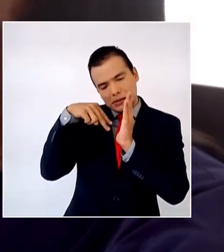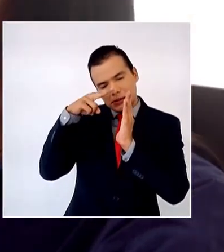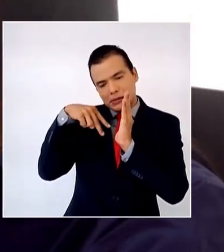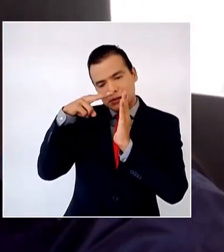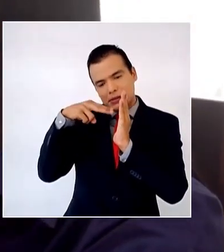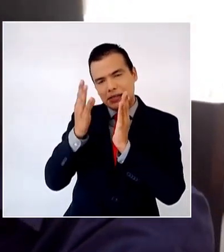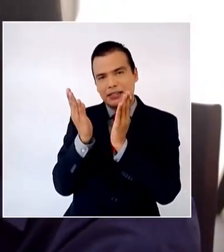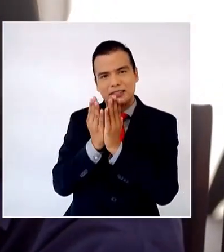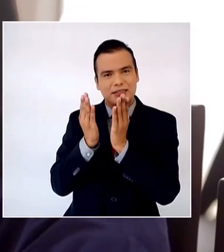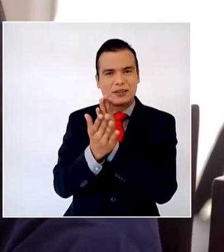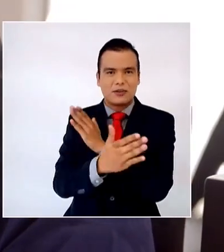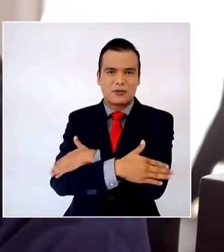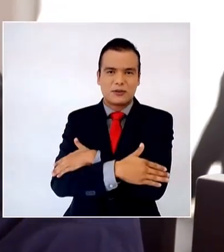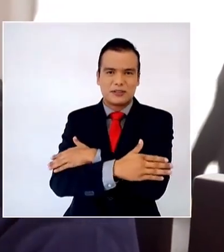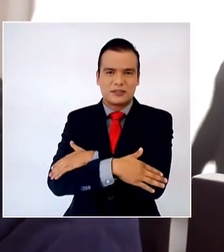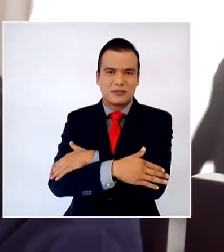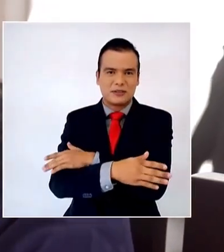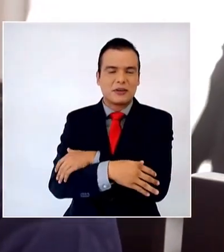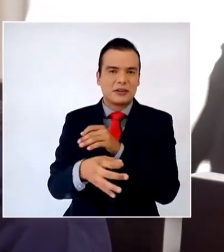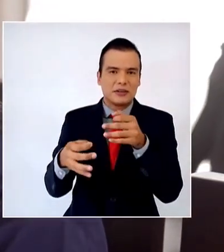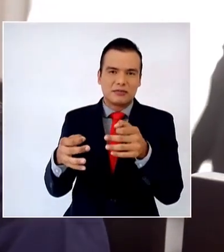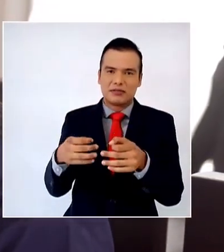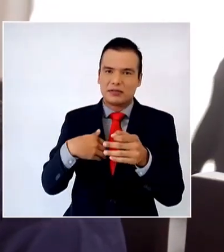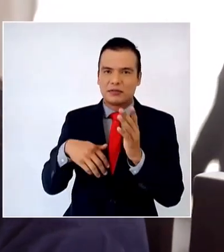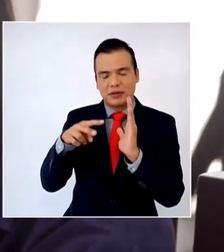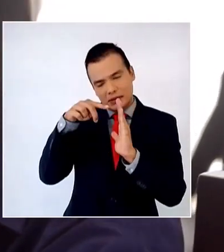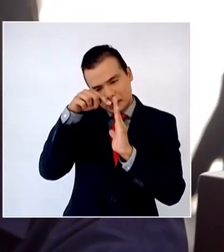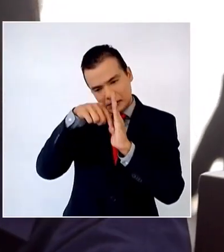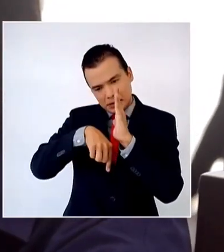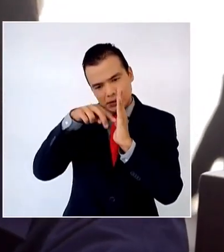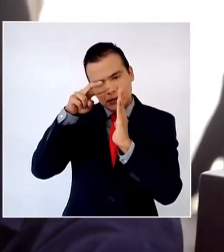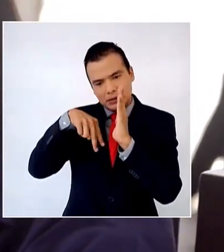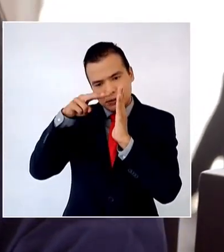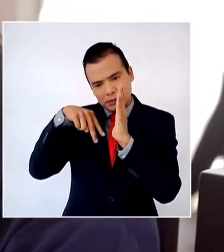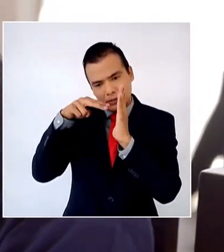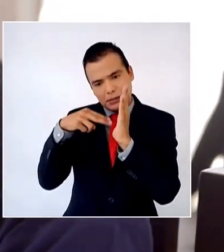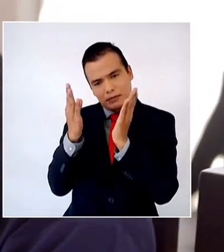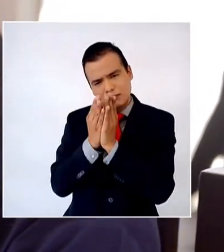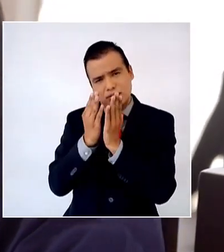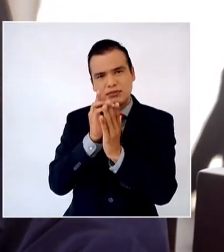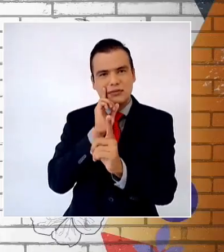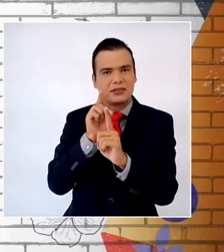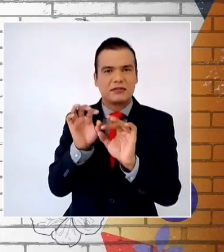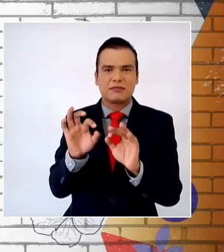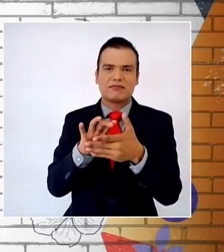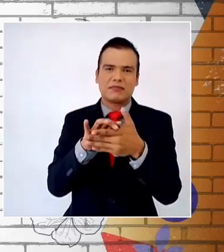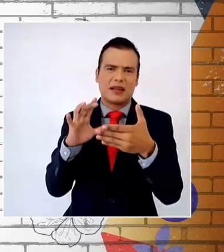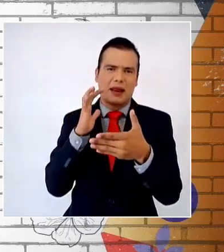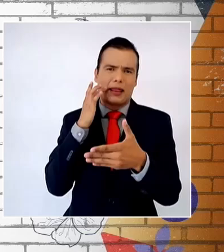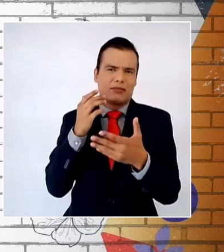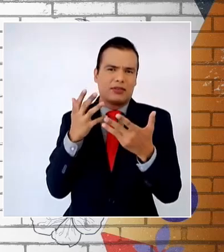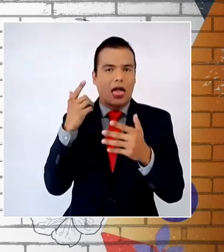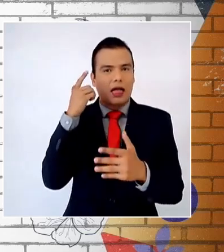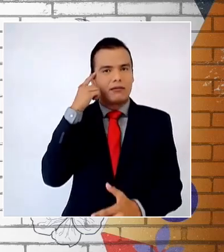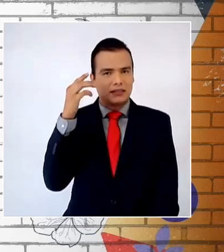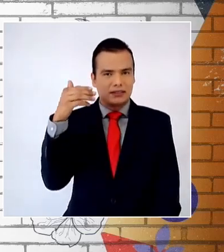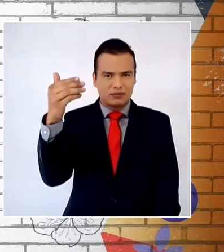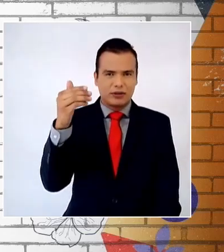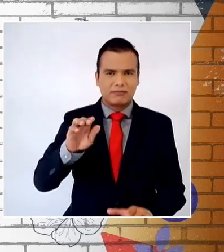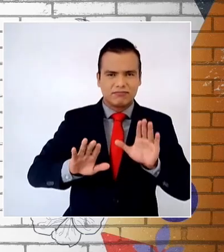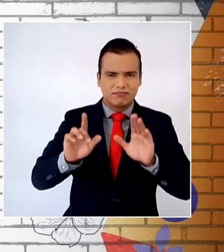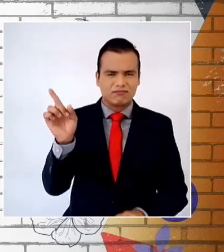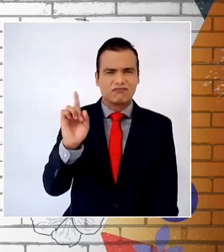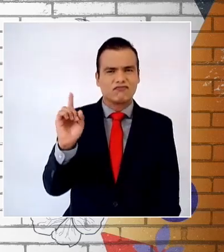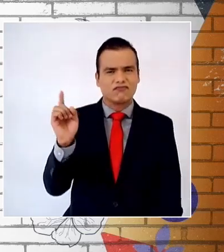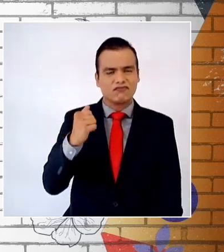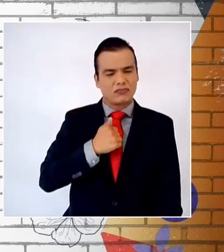y que manteniera comiendo libro y ser la mejor estudiante era mi meta en ese momento. ¿A mí qué? ¿Yo qué iba a pensar? Nunca me imaginé tener esa capacidad para hacer